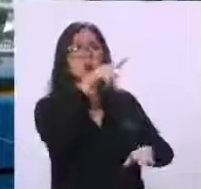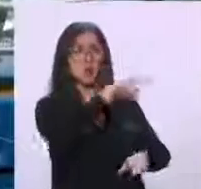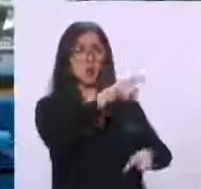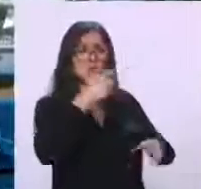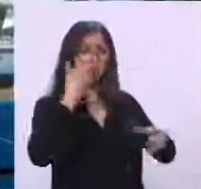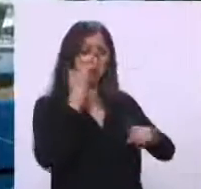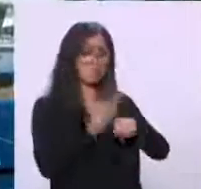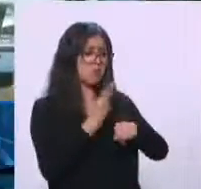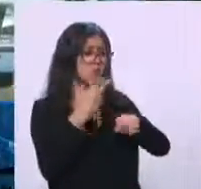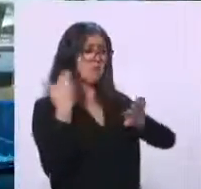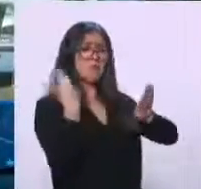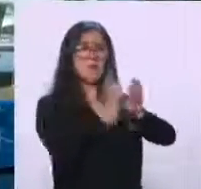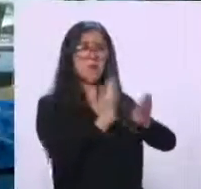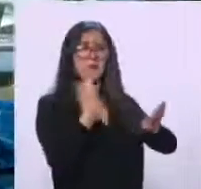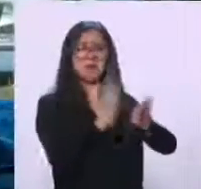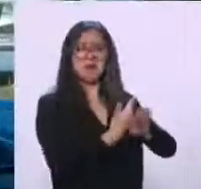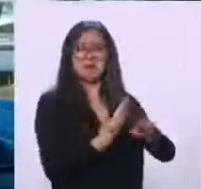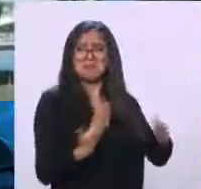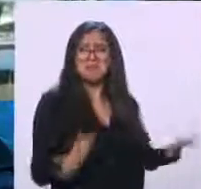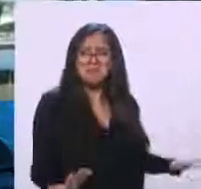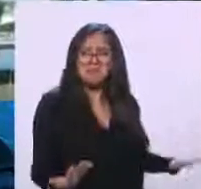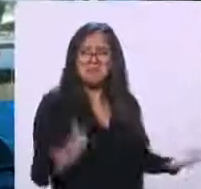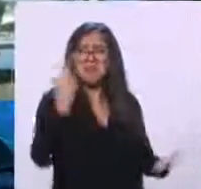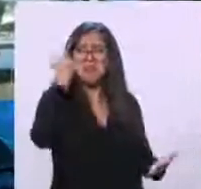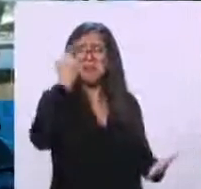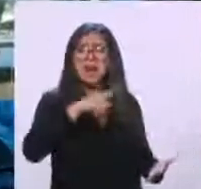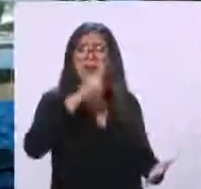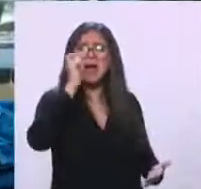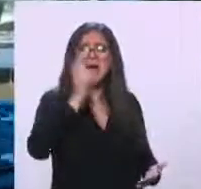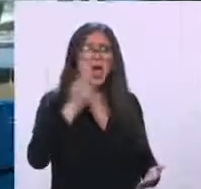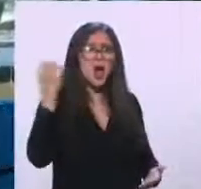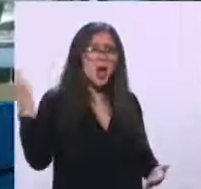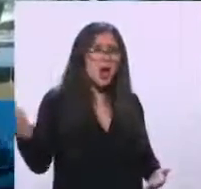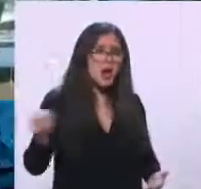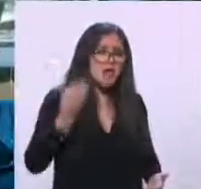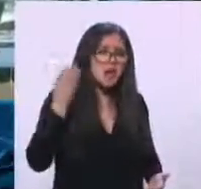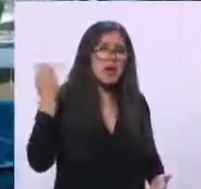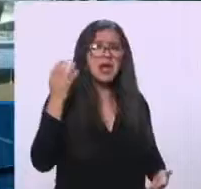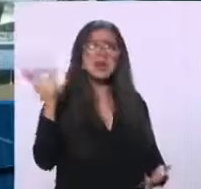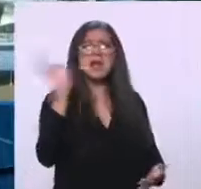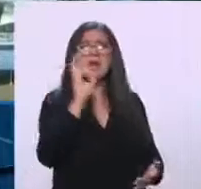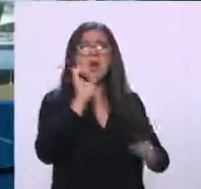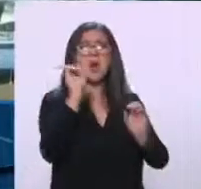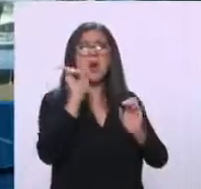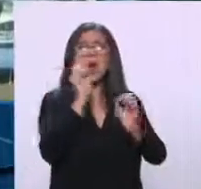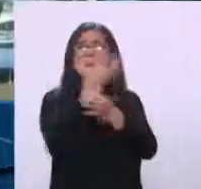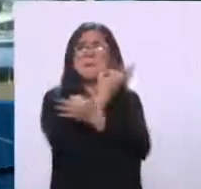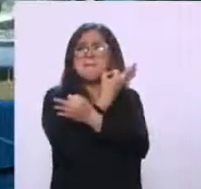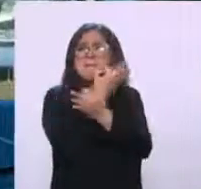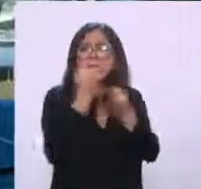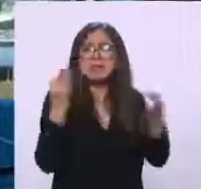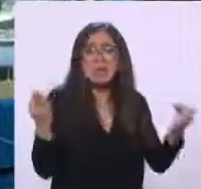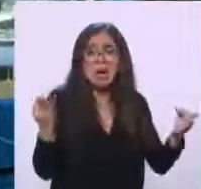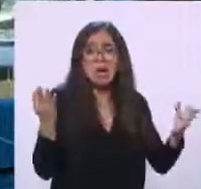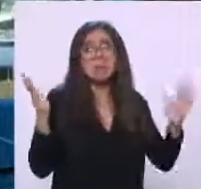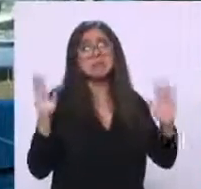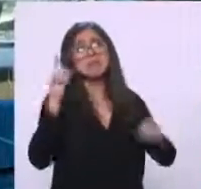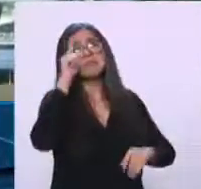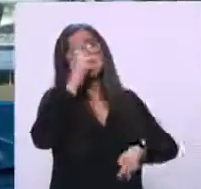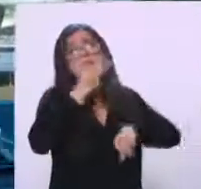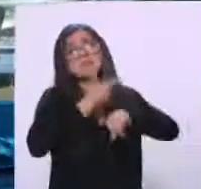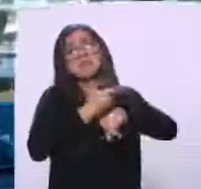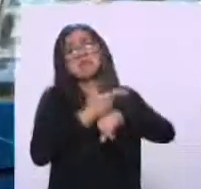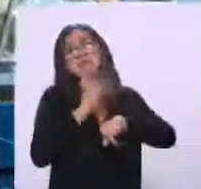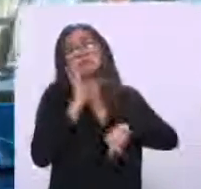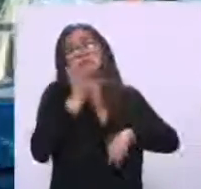al presidente participar en una conferencia de prensa o ni siquiera en un mensaje, porque quién sabe cómo estarían las cosas para